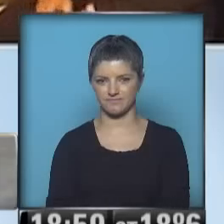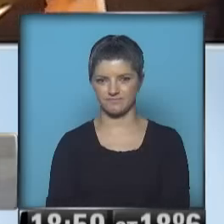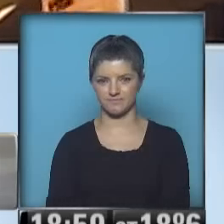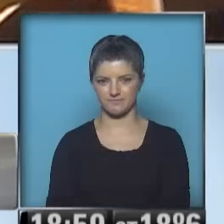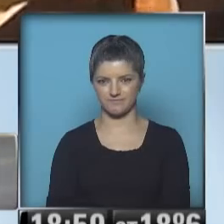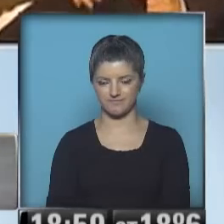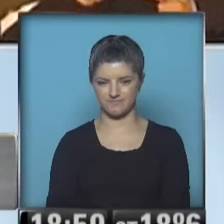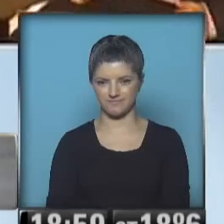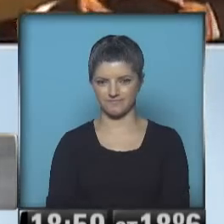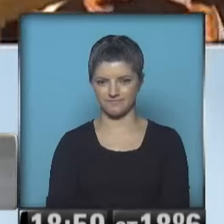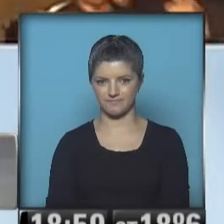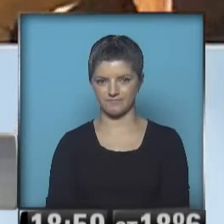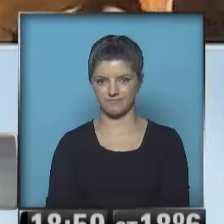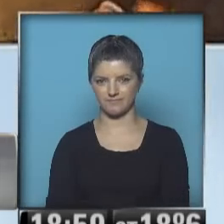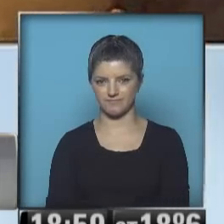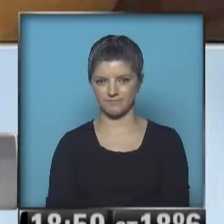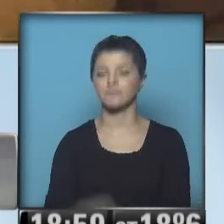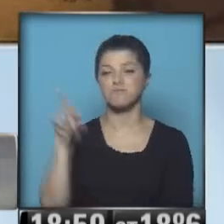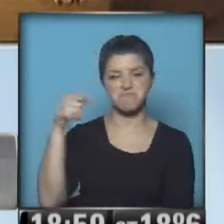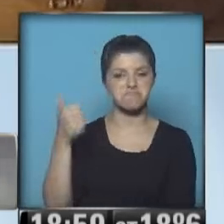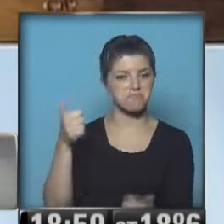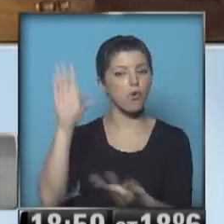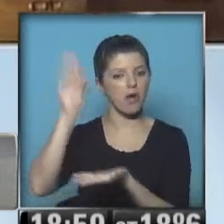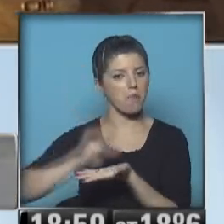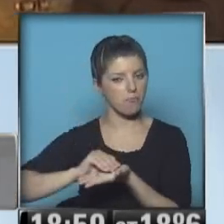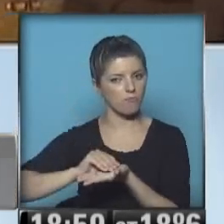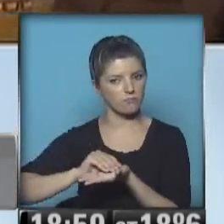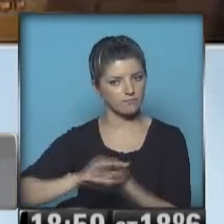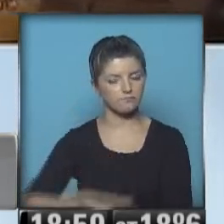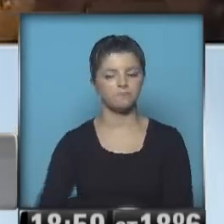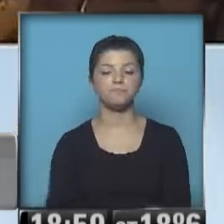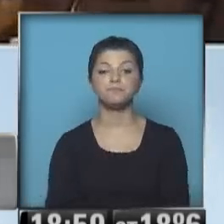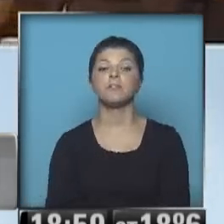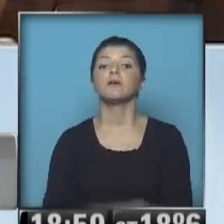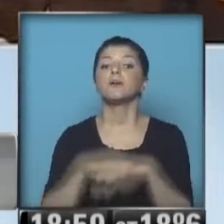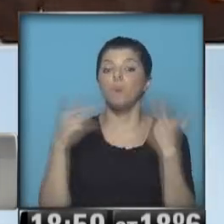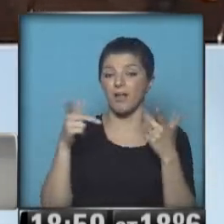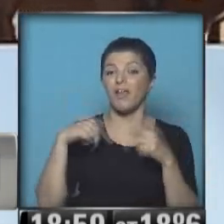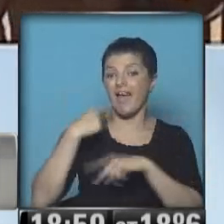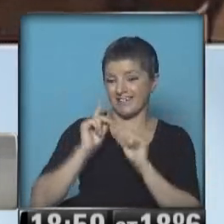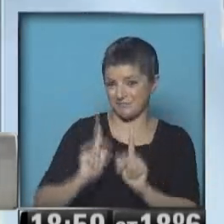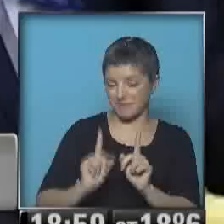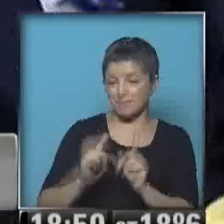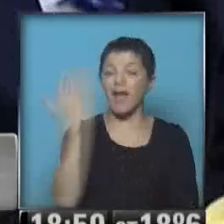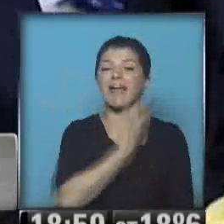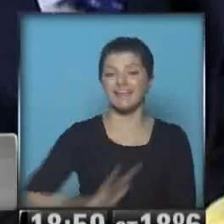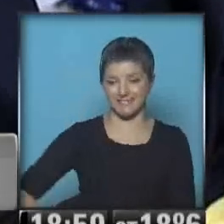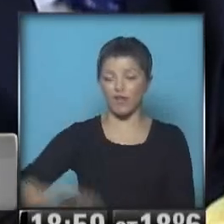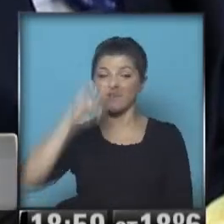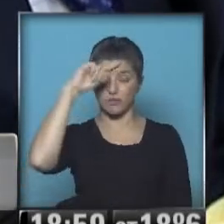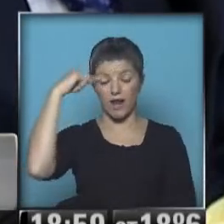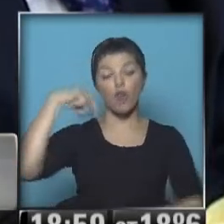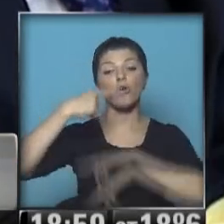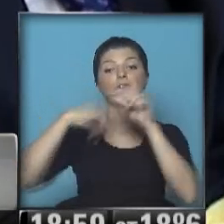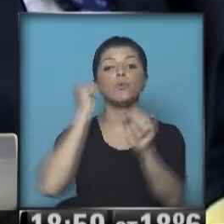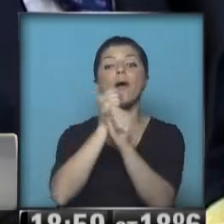Muchas gracias. Un ejemplo. Muy bien, y con la camiseta puesta, claro, el Estado Nacional sigue trabajando